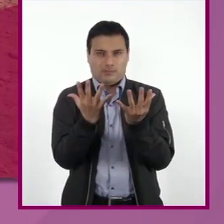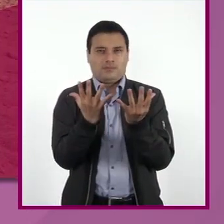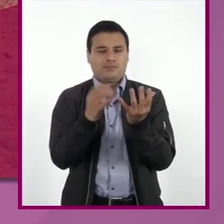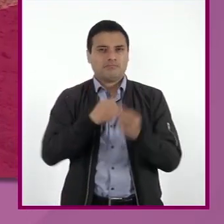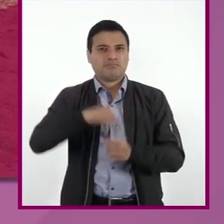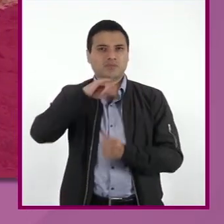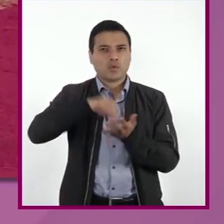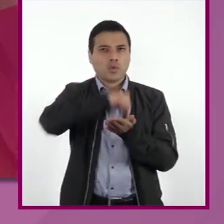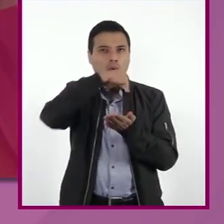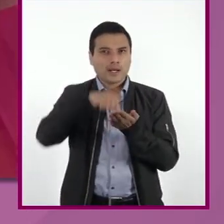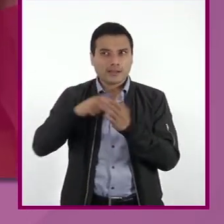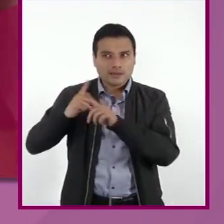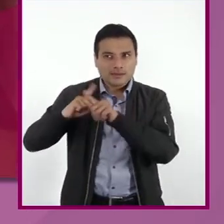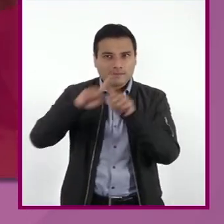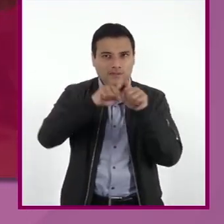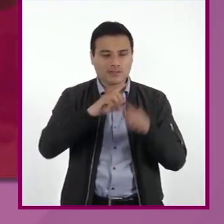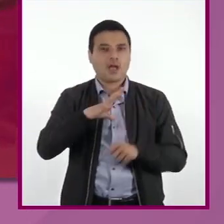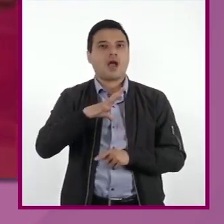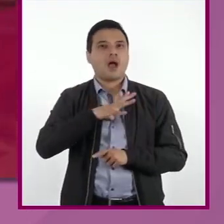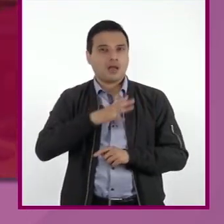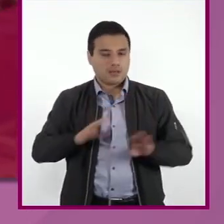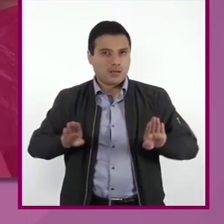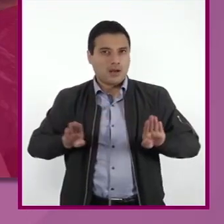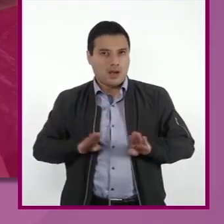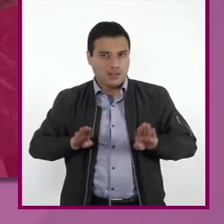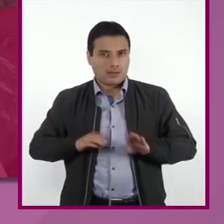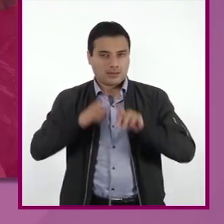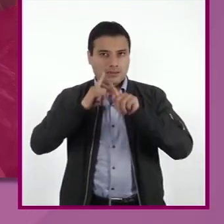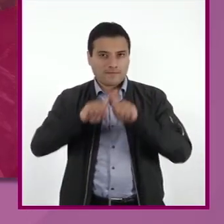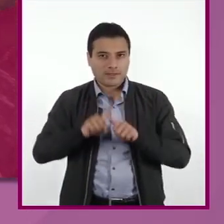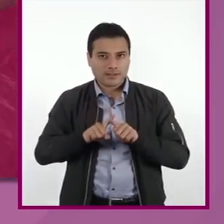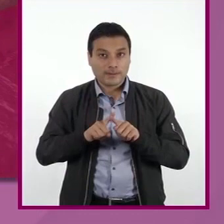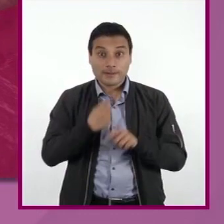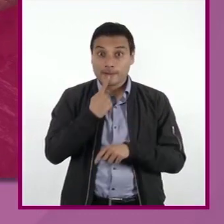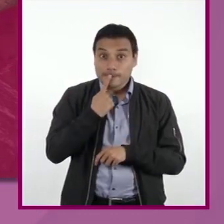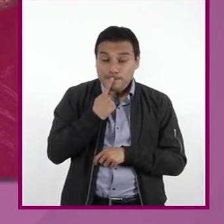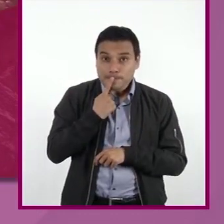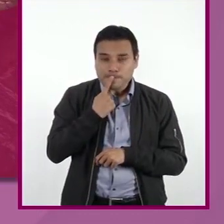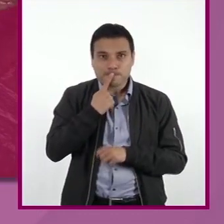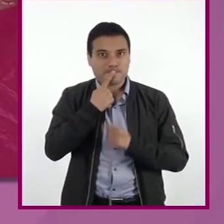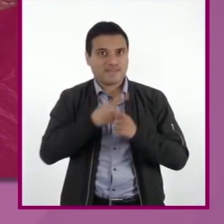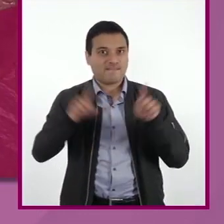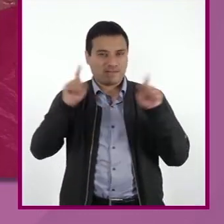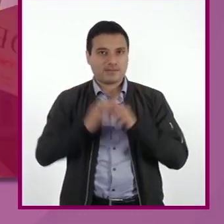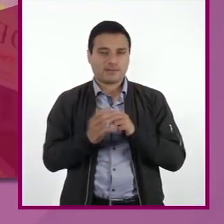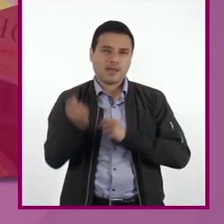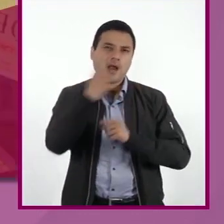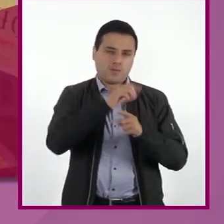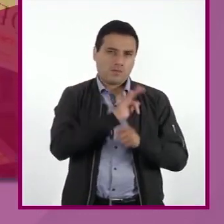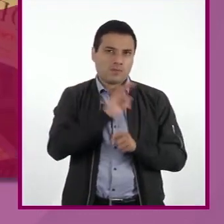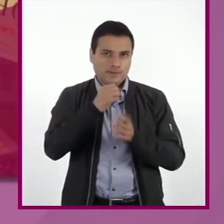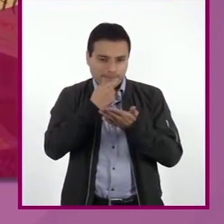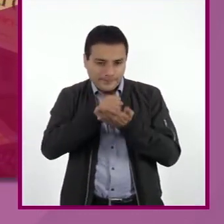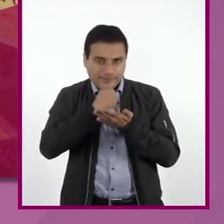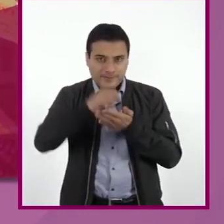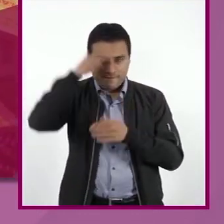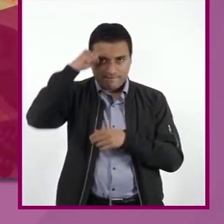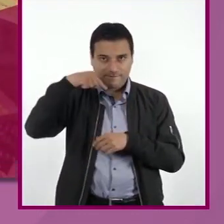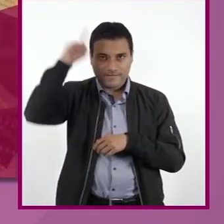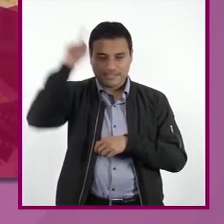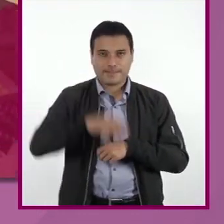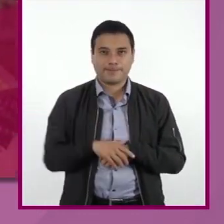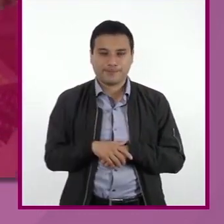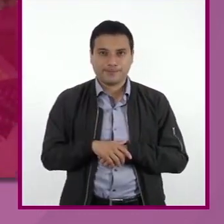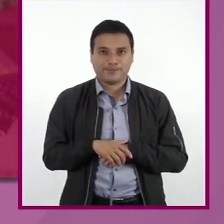otra, por lo que variaba el sabor de los granos y algunos se molían con mayor facilidad. Entonces,